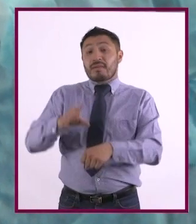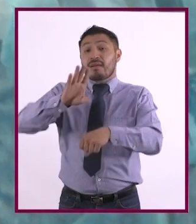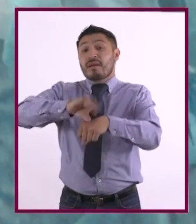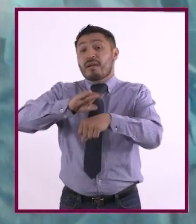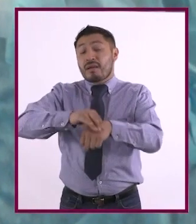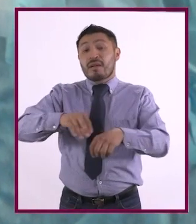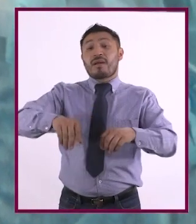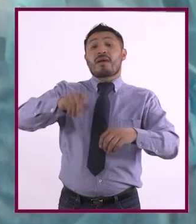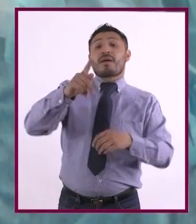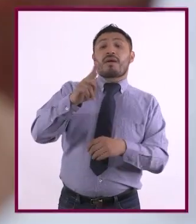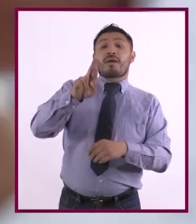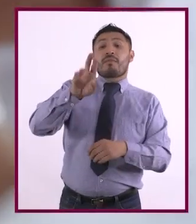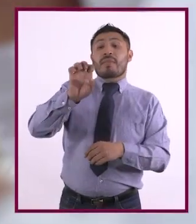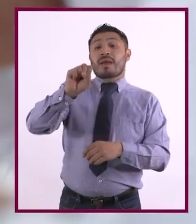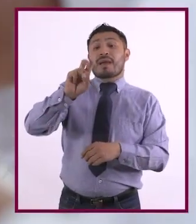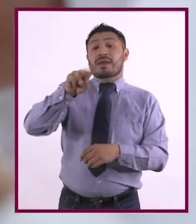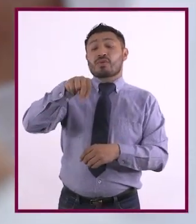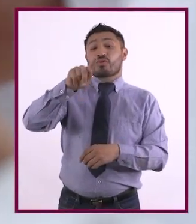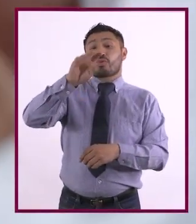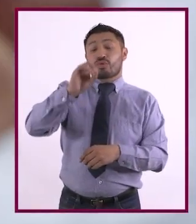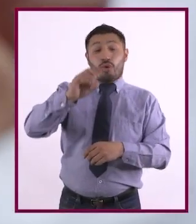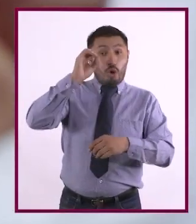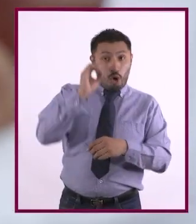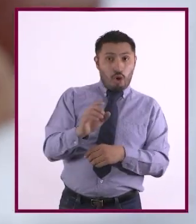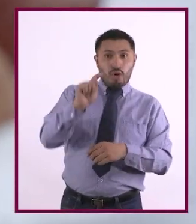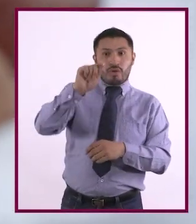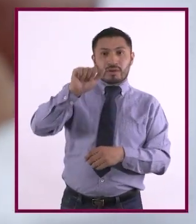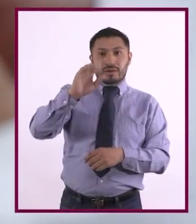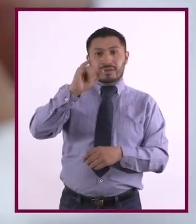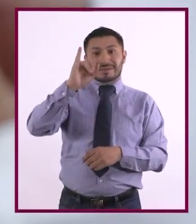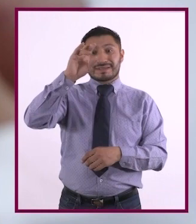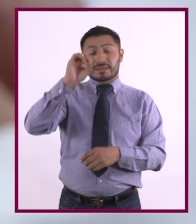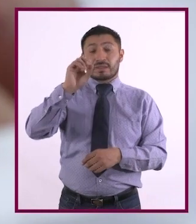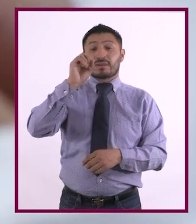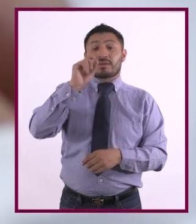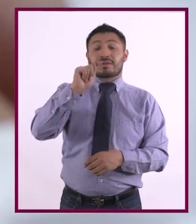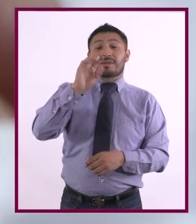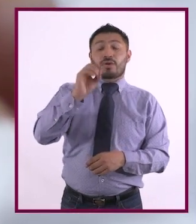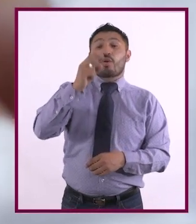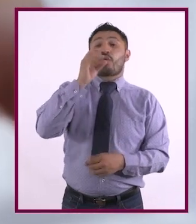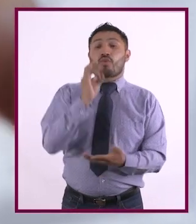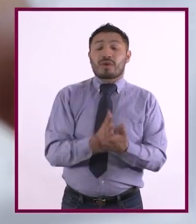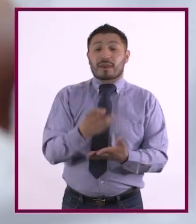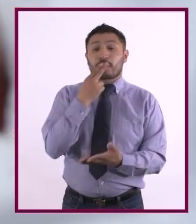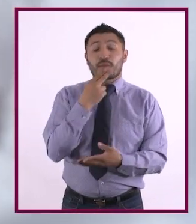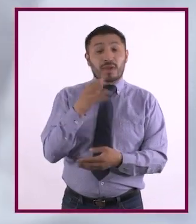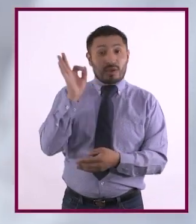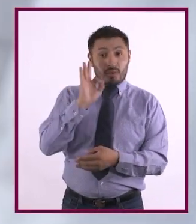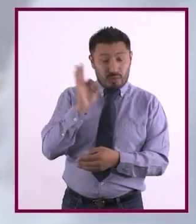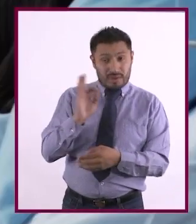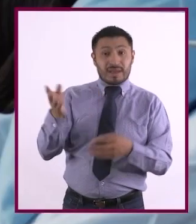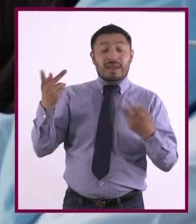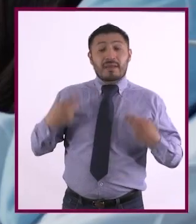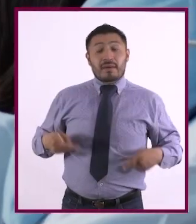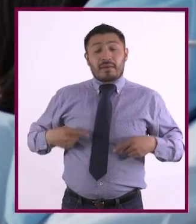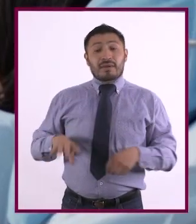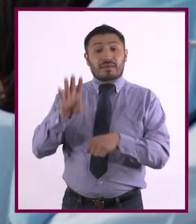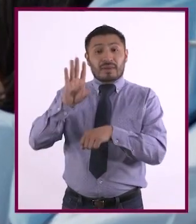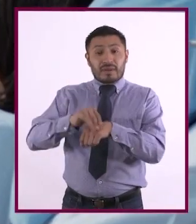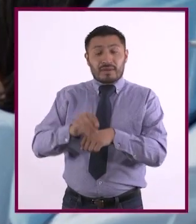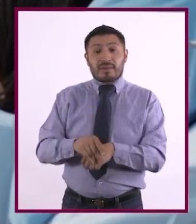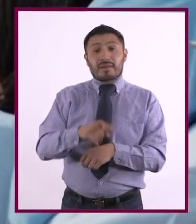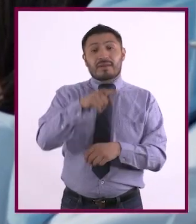o tácito en México solo podía hacerse efectivo con el previo consentimiento de alguna de las siguientes personas: él o